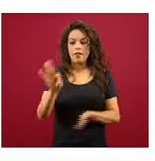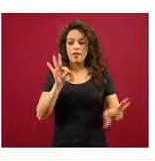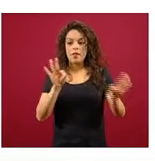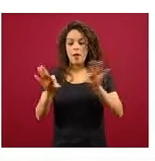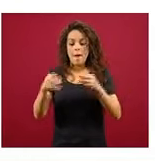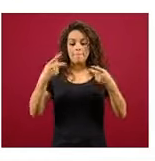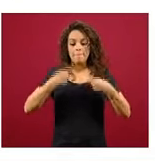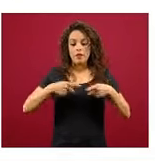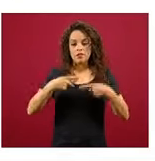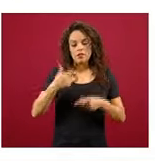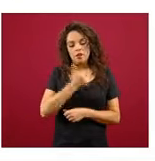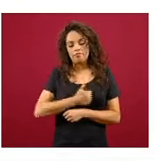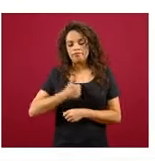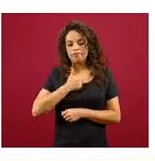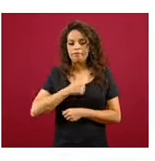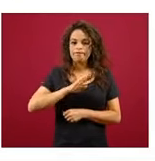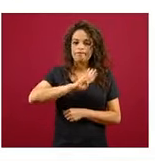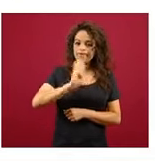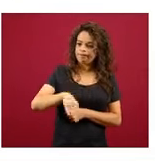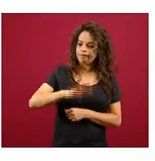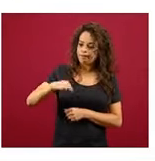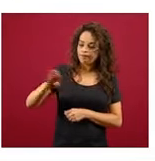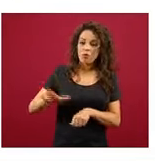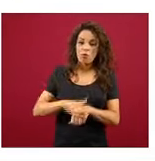lamentablemente fallecieron a causa de